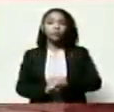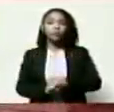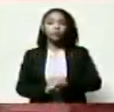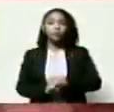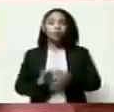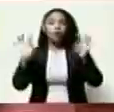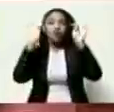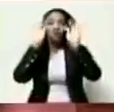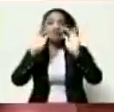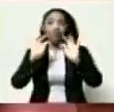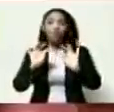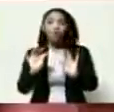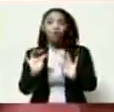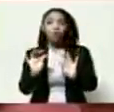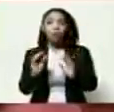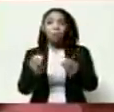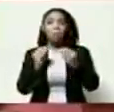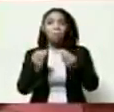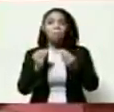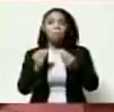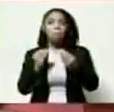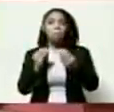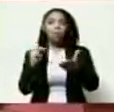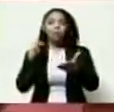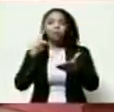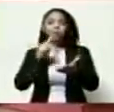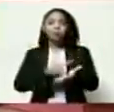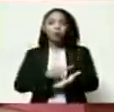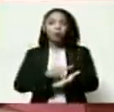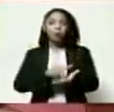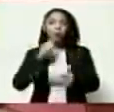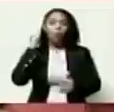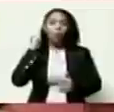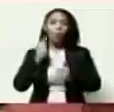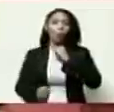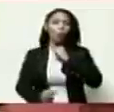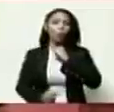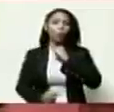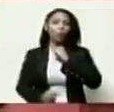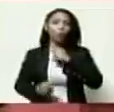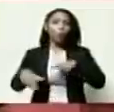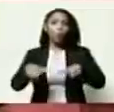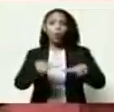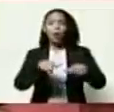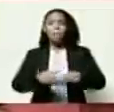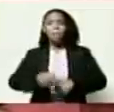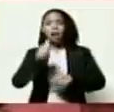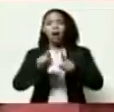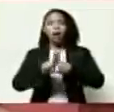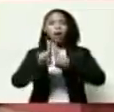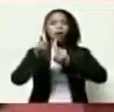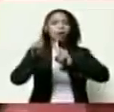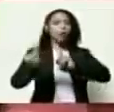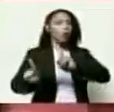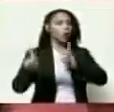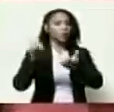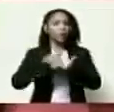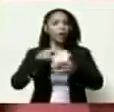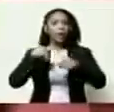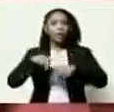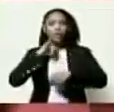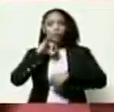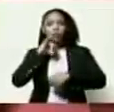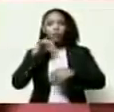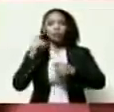la forma para que esto llegue a los últimos, a los rincones más lejanos, llegue esta información de lo